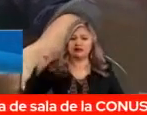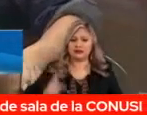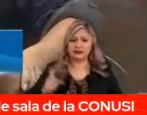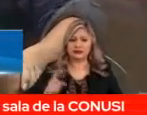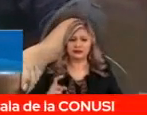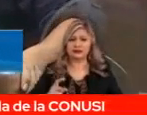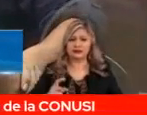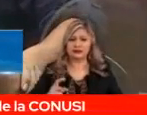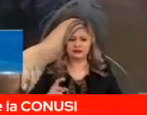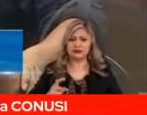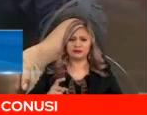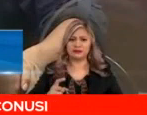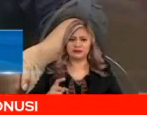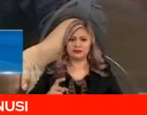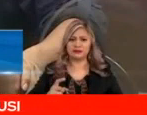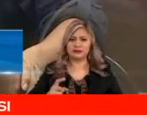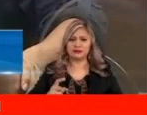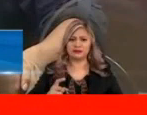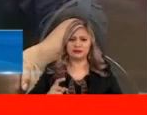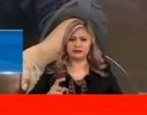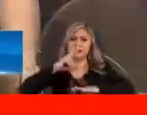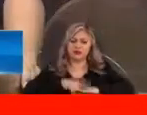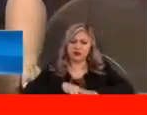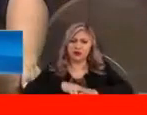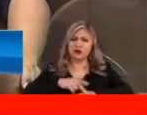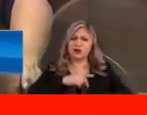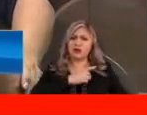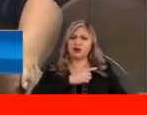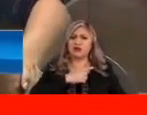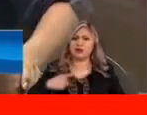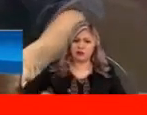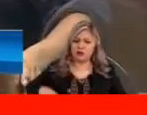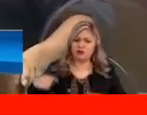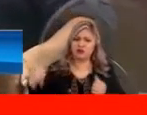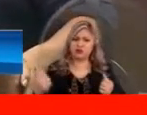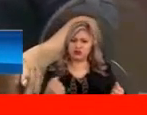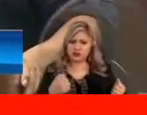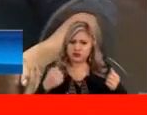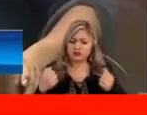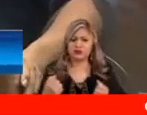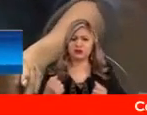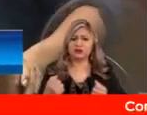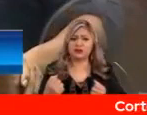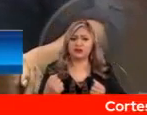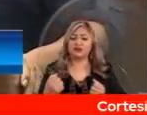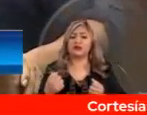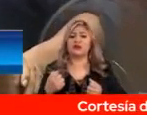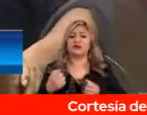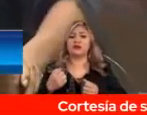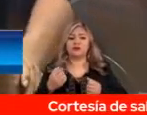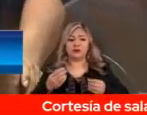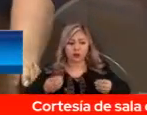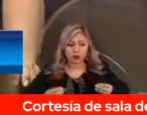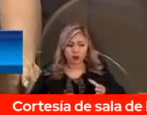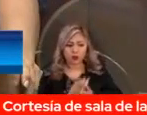asamblea constituyente originaria con plenos poderes, que barra la podredumbre, que edifique un nuevo